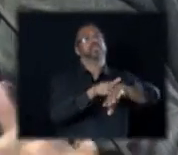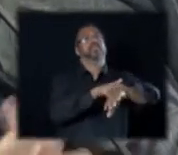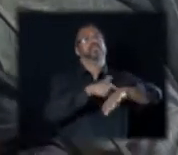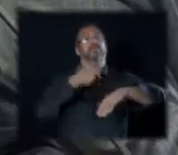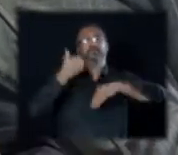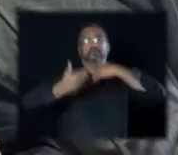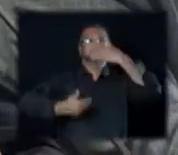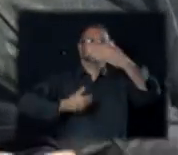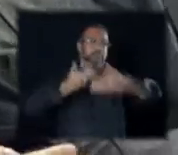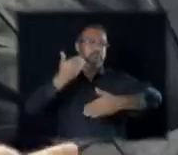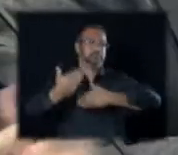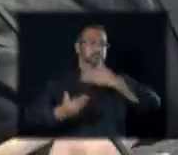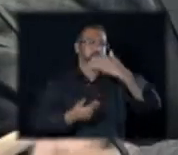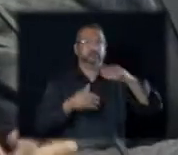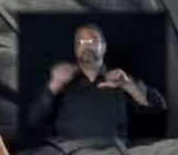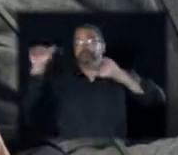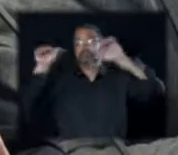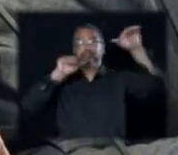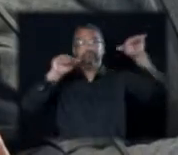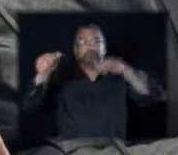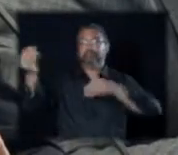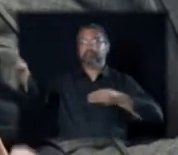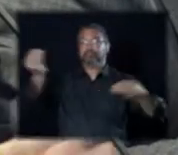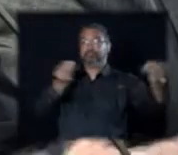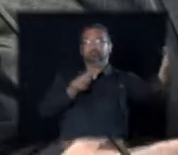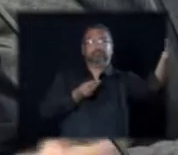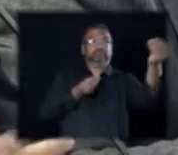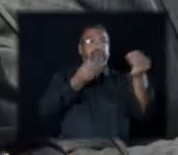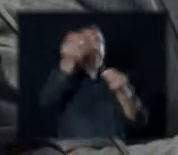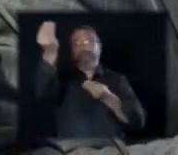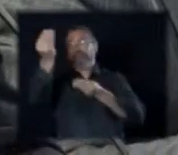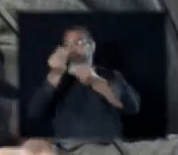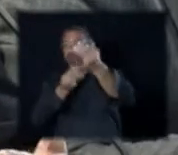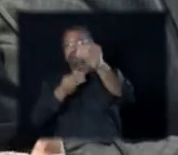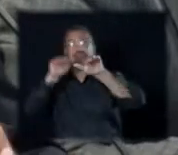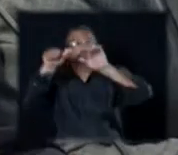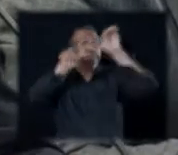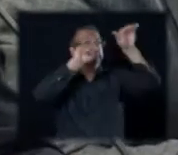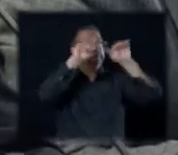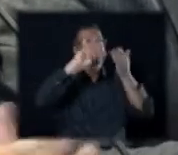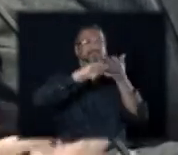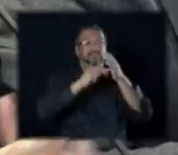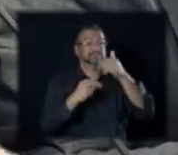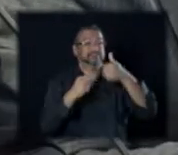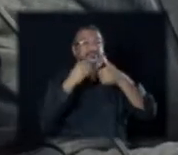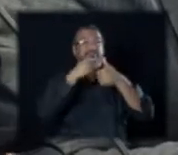los bancos. Así que fue un proceso prolongado para